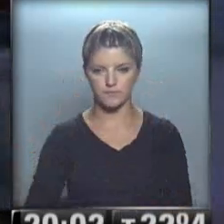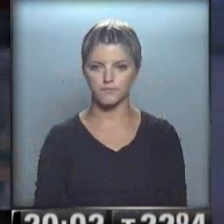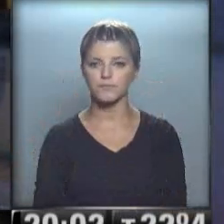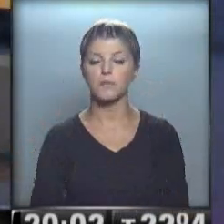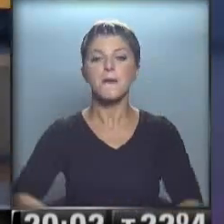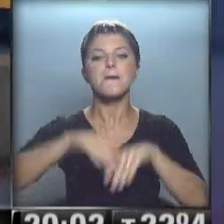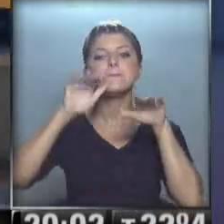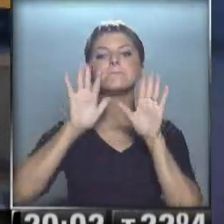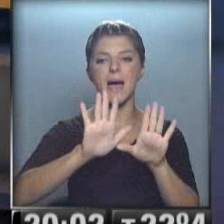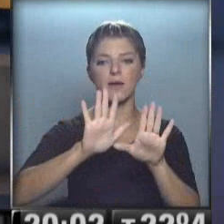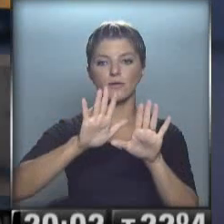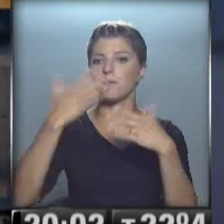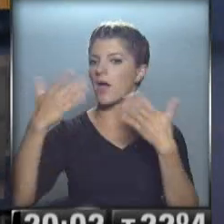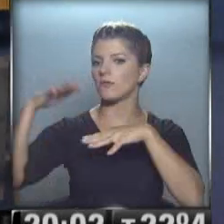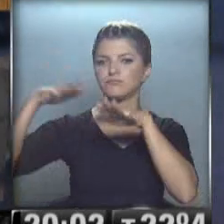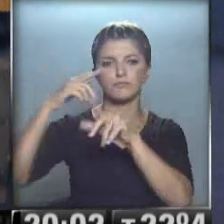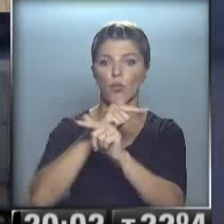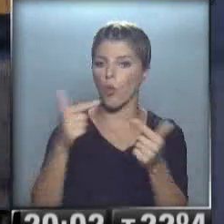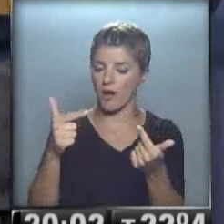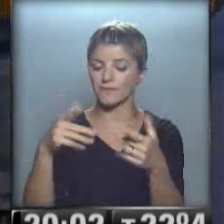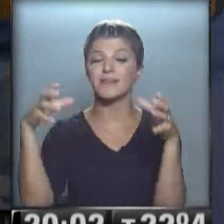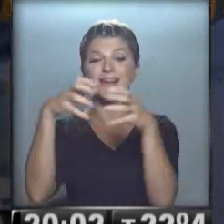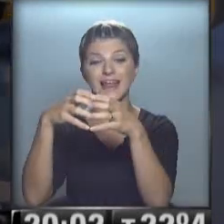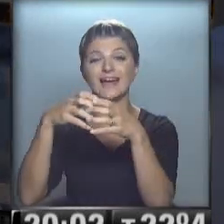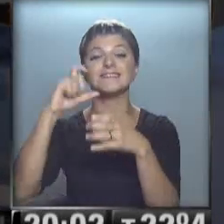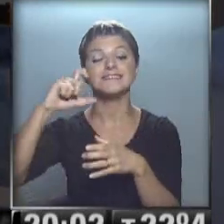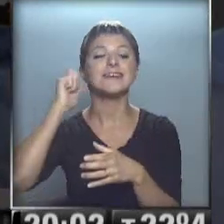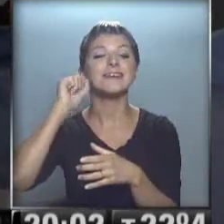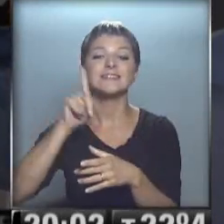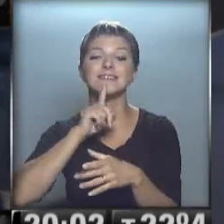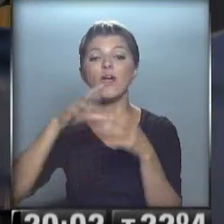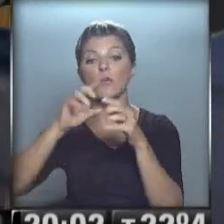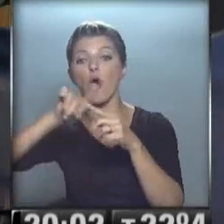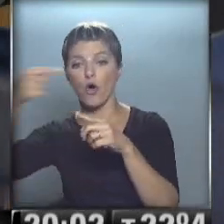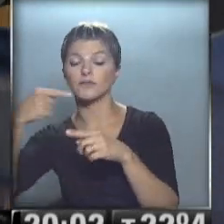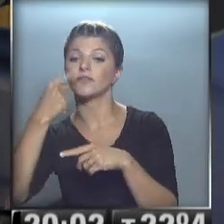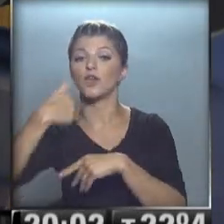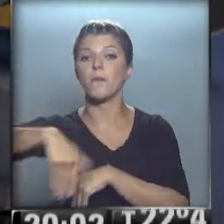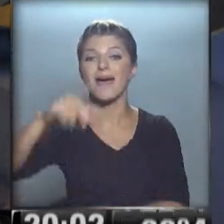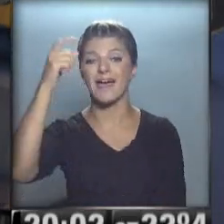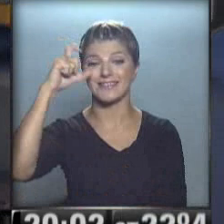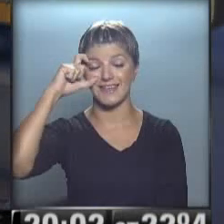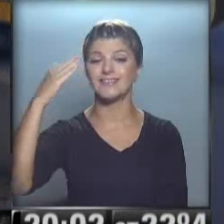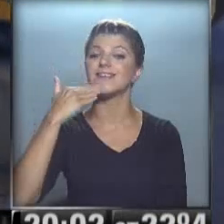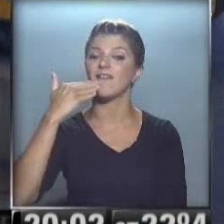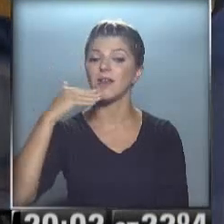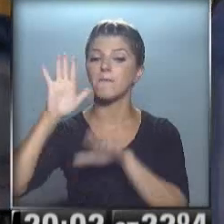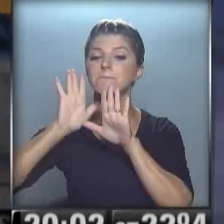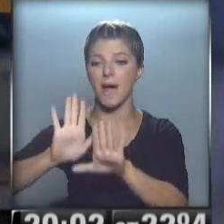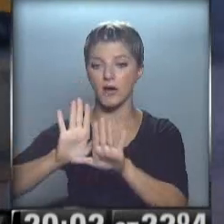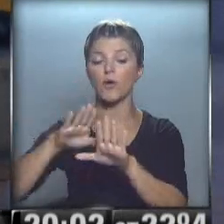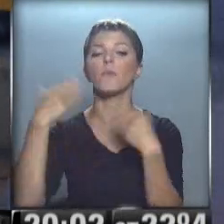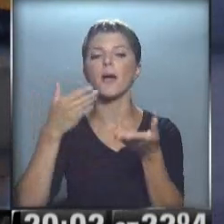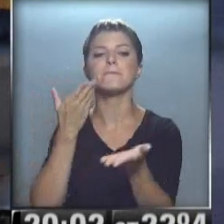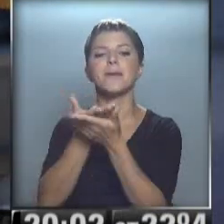Paro sin movilización. Las CGT opositoras anunciaron la medida de fuerza para el 10 de abril en reclamo de mejoras salariales.